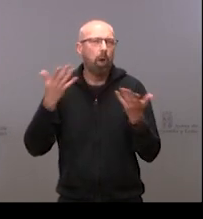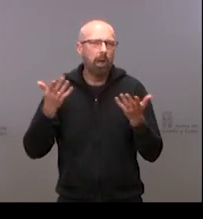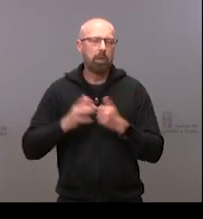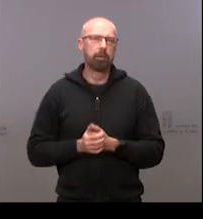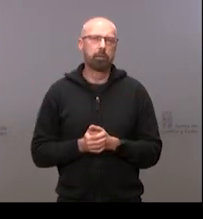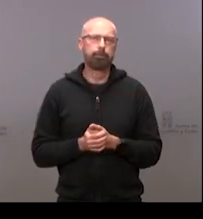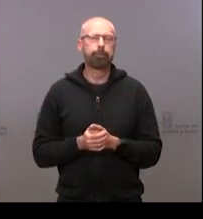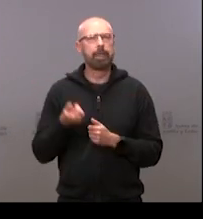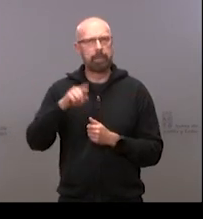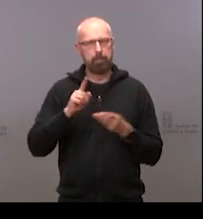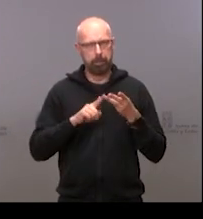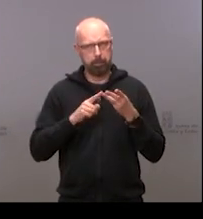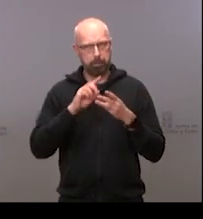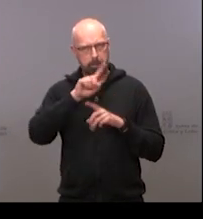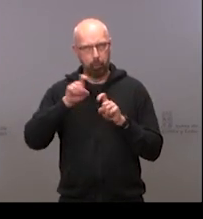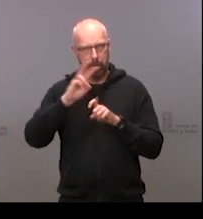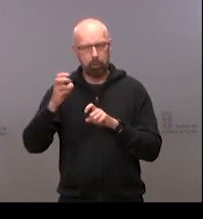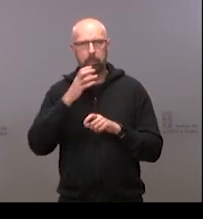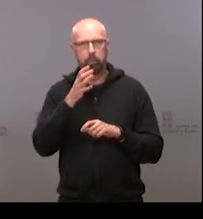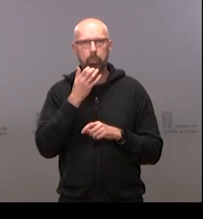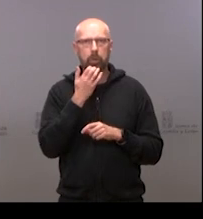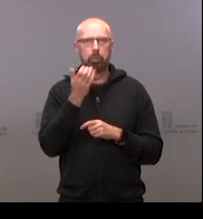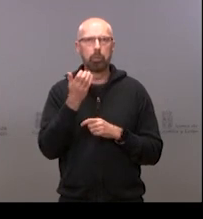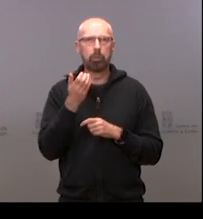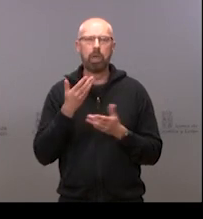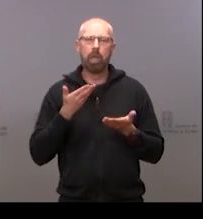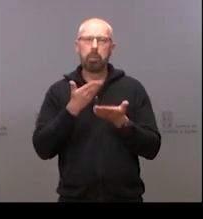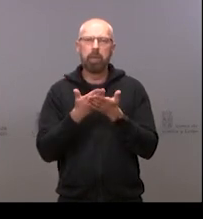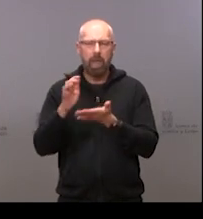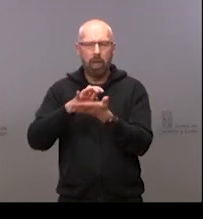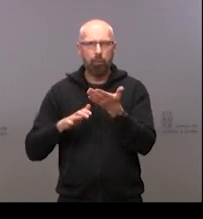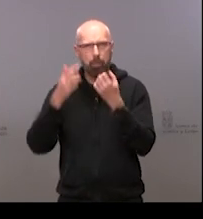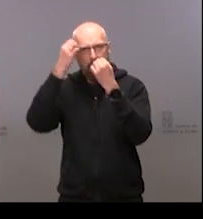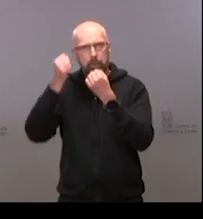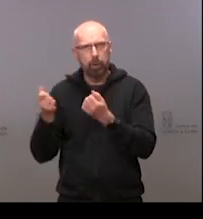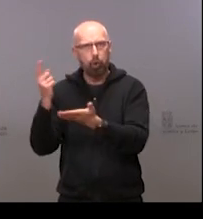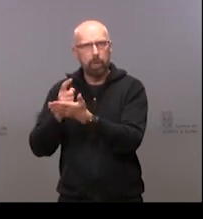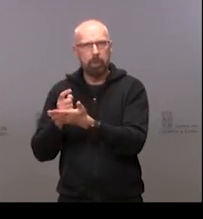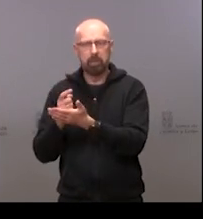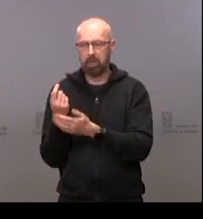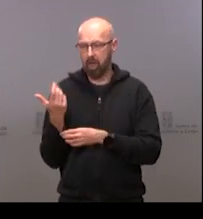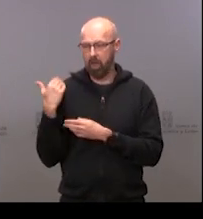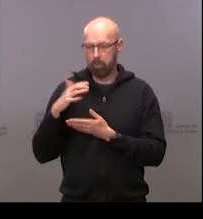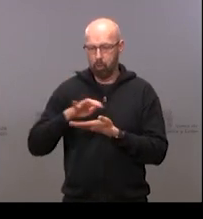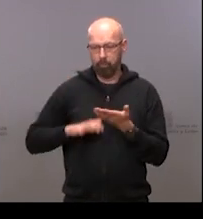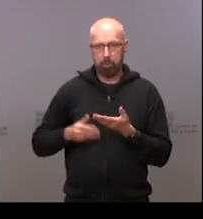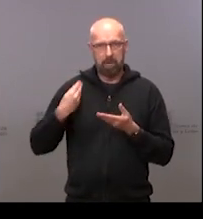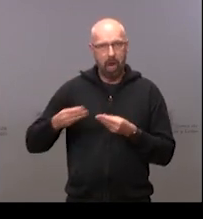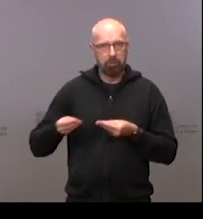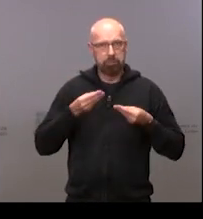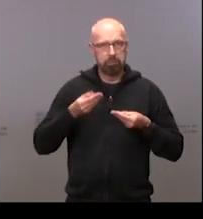luego también le quería preguntar por qué piden un nuevo informe de los expertos si tienen uno bastante reciente si es que no les gustan